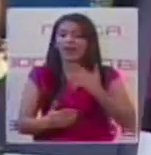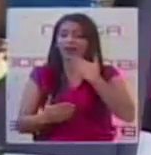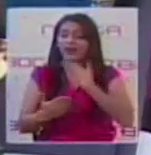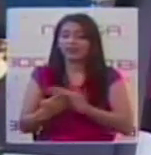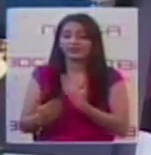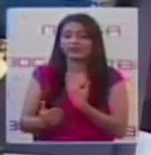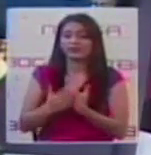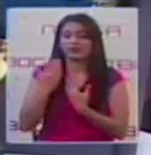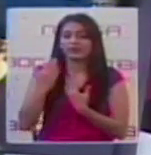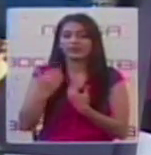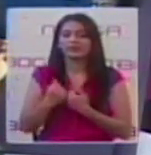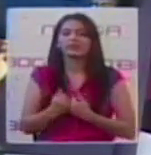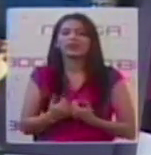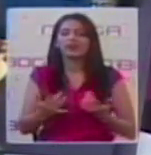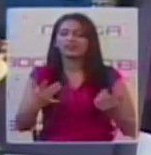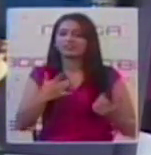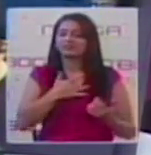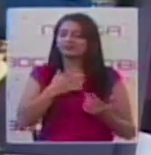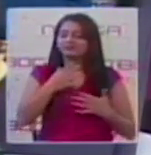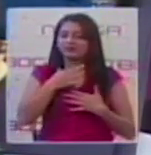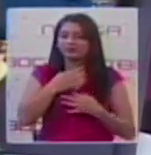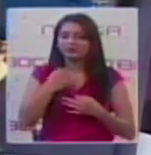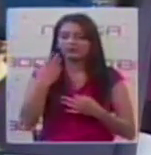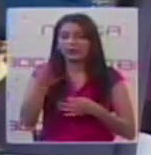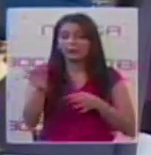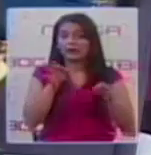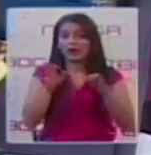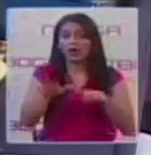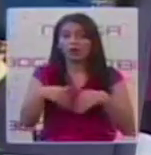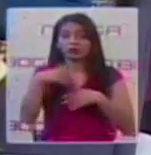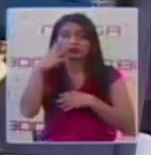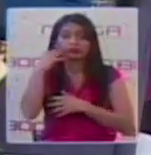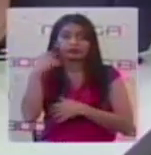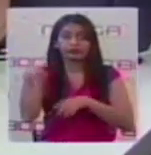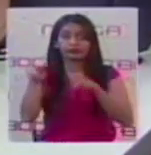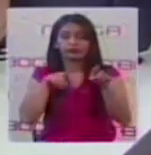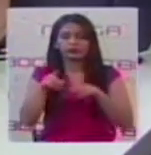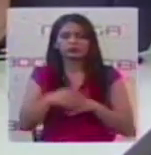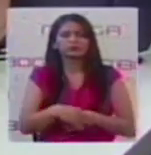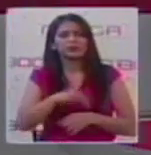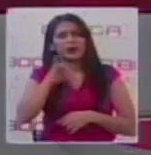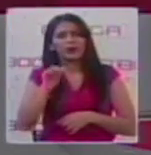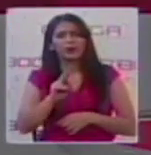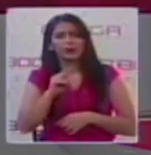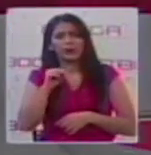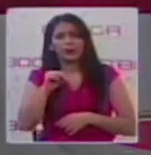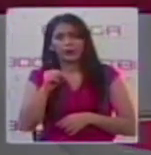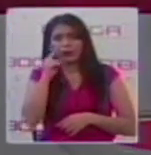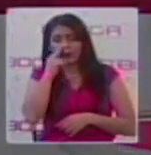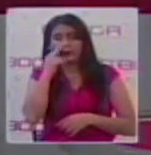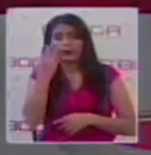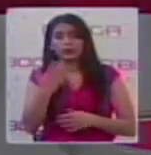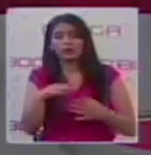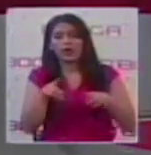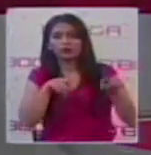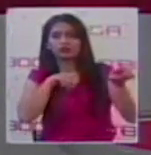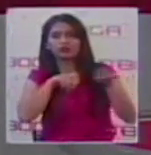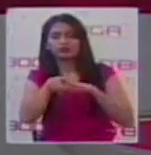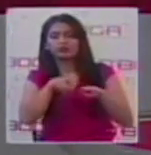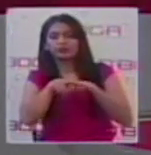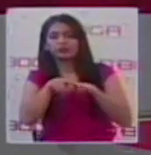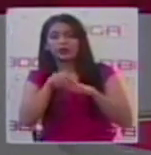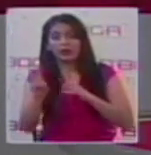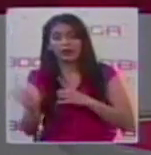invitación. Es un gusto estar aquí para contarles lo que fue toda esta experiencia del concurso. Bueno, en junio de este año pues se dio inicio a este torneo